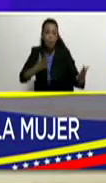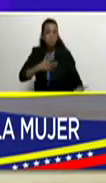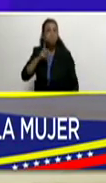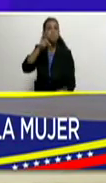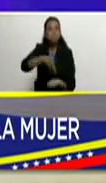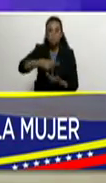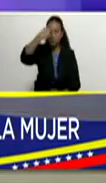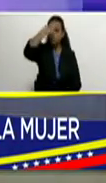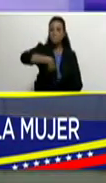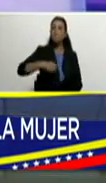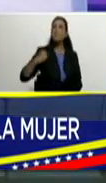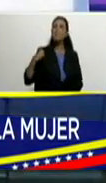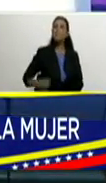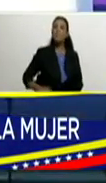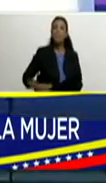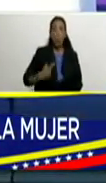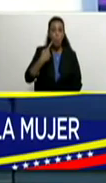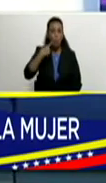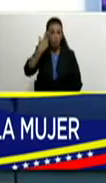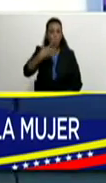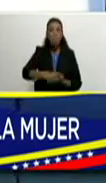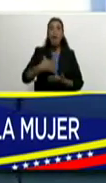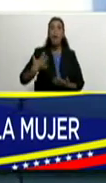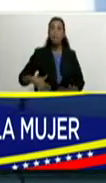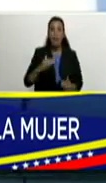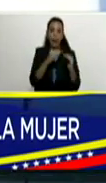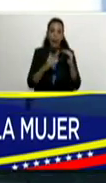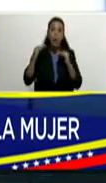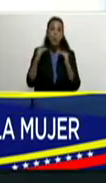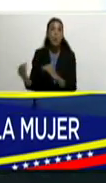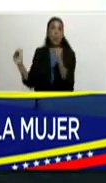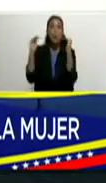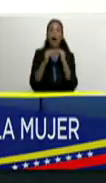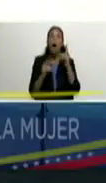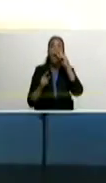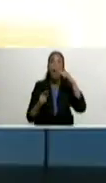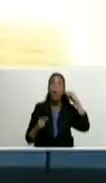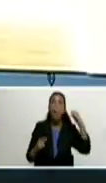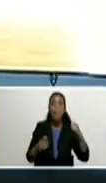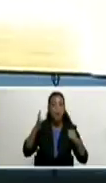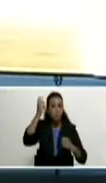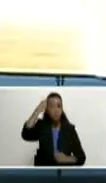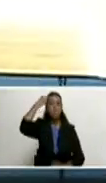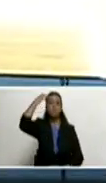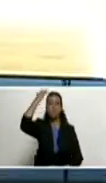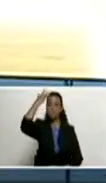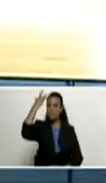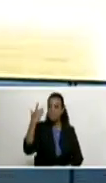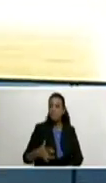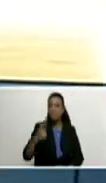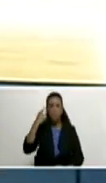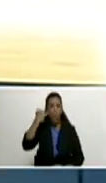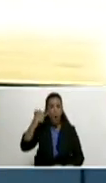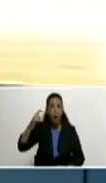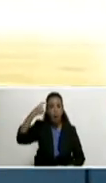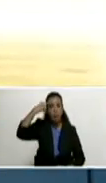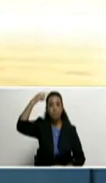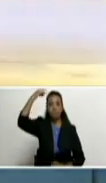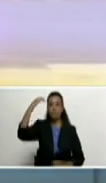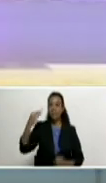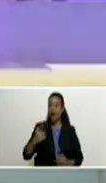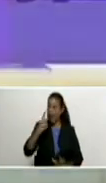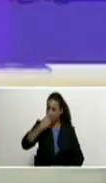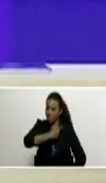mujeres ocuparan el puesto preponderante por su capacidad, por su inteligencia, por